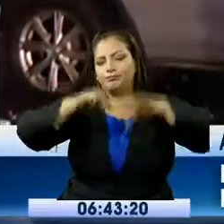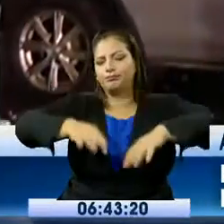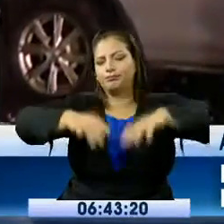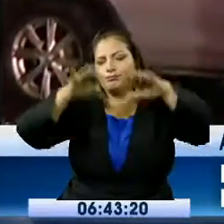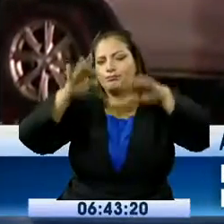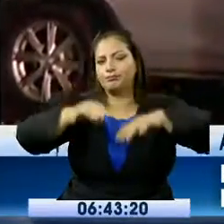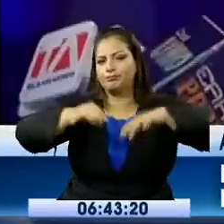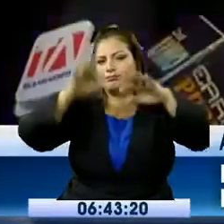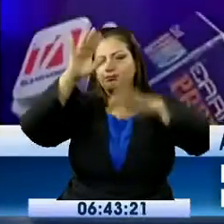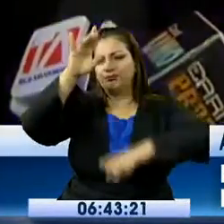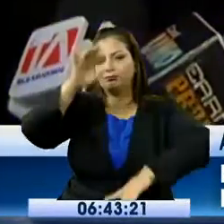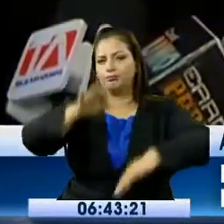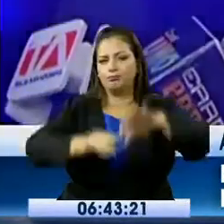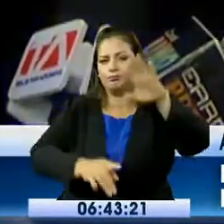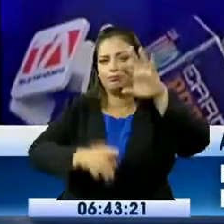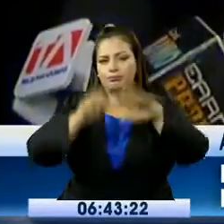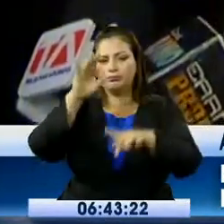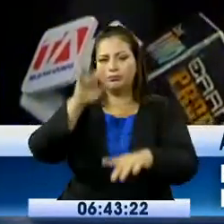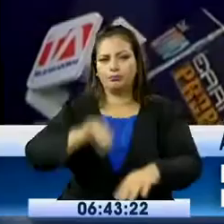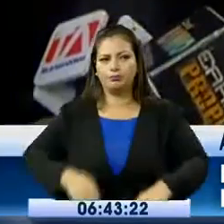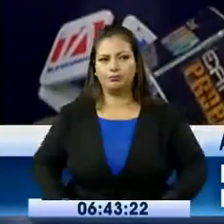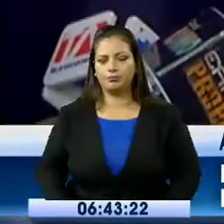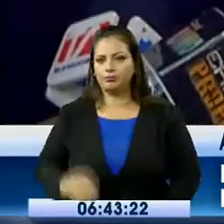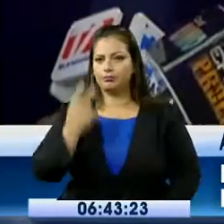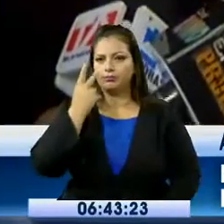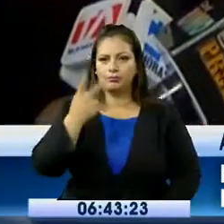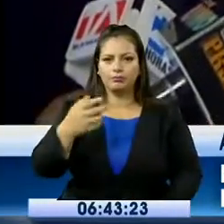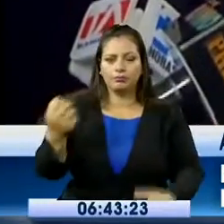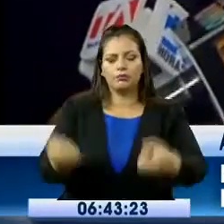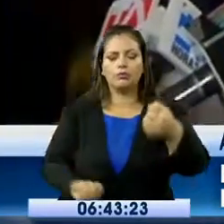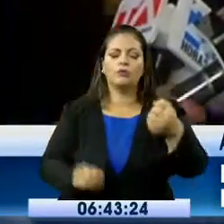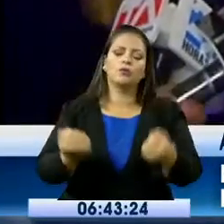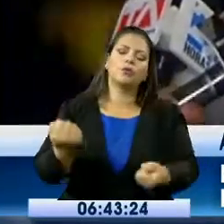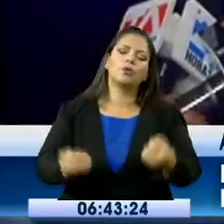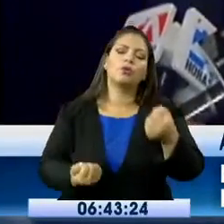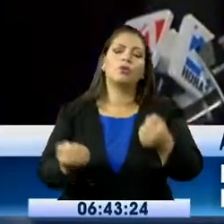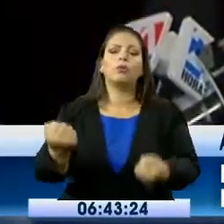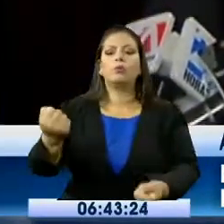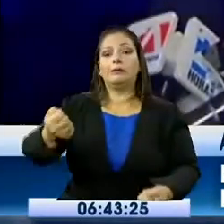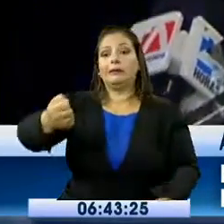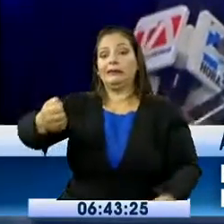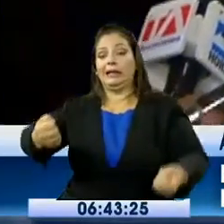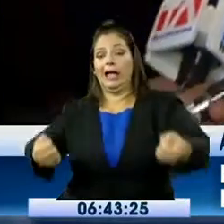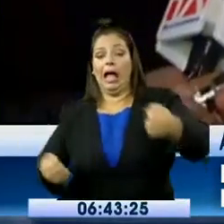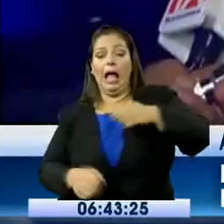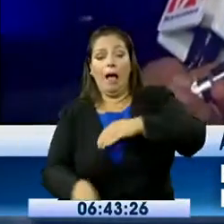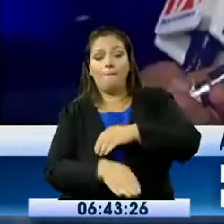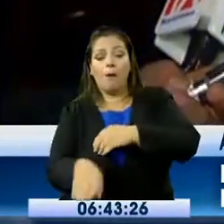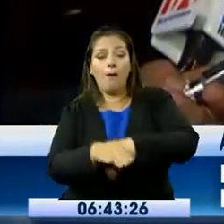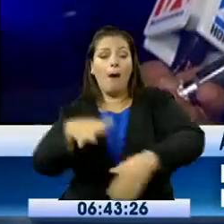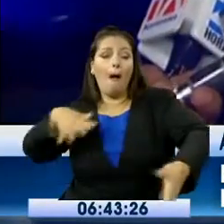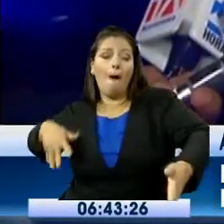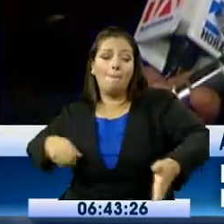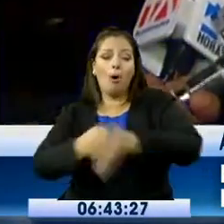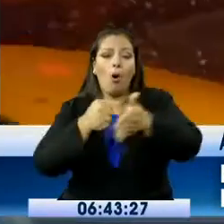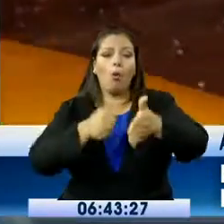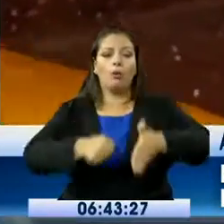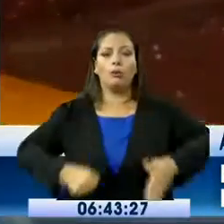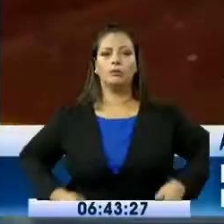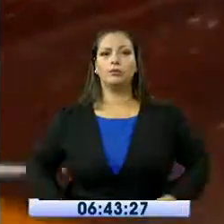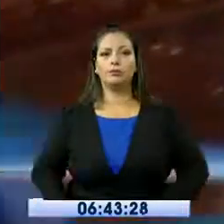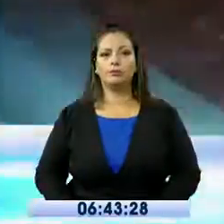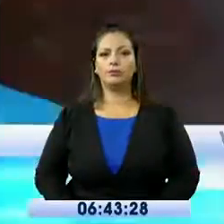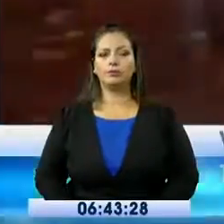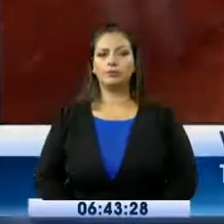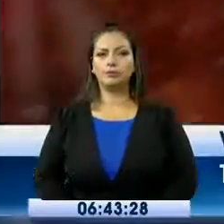de la llovizna. Como ustedes pueden ver, aquí se aprecia lo que es la pérdida de pista. Colisionó con una roca que está en medio de las jardineras, que